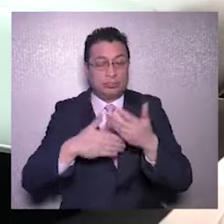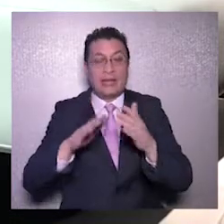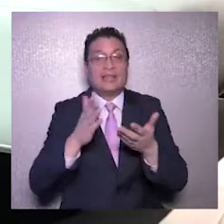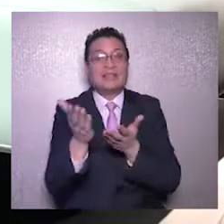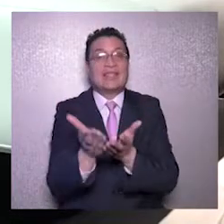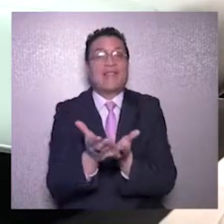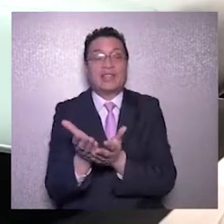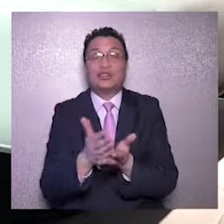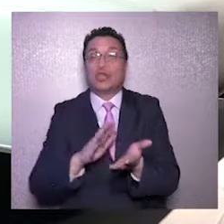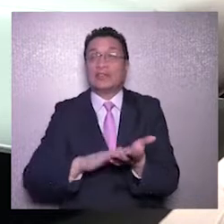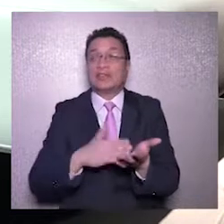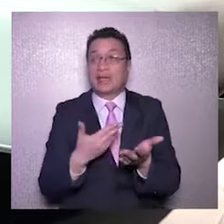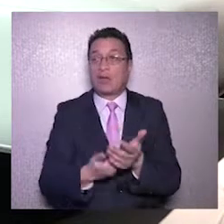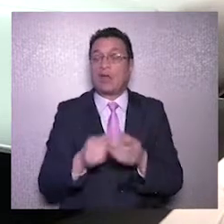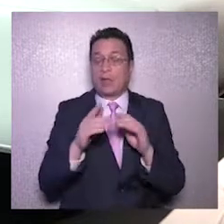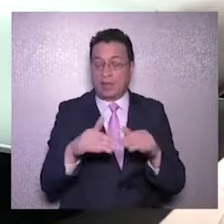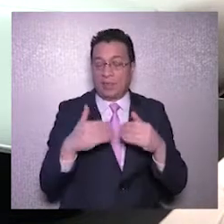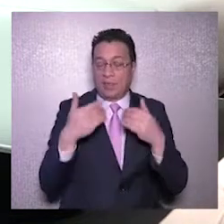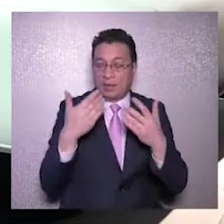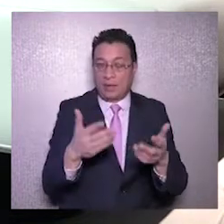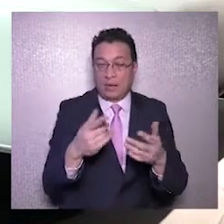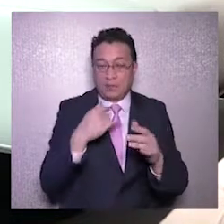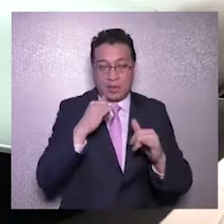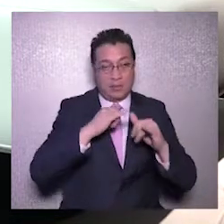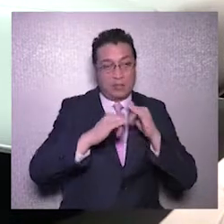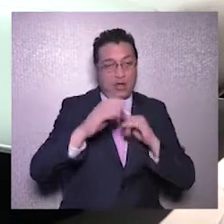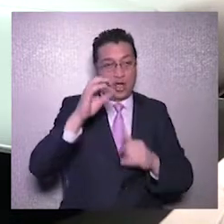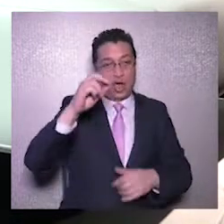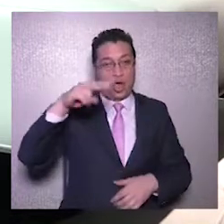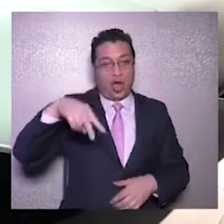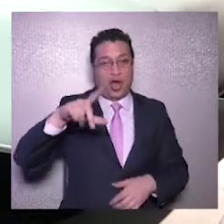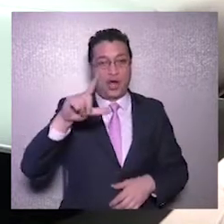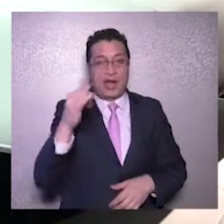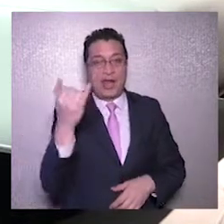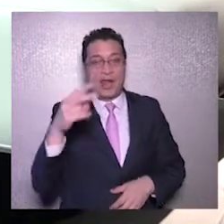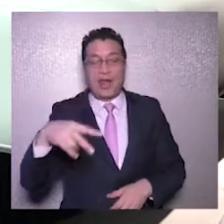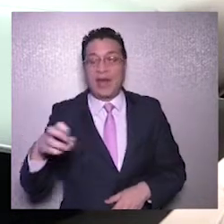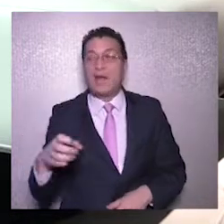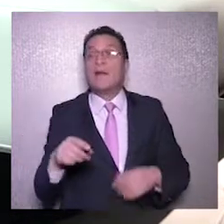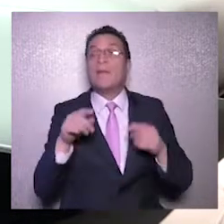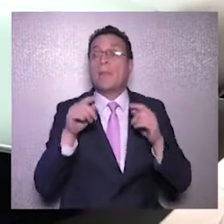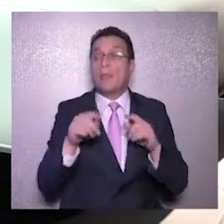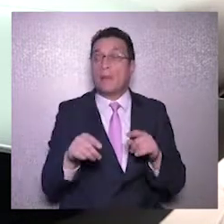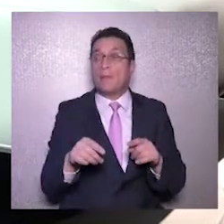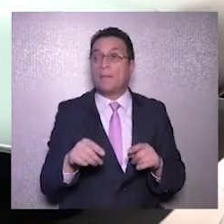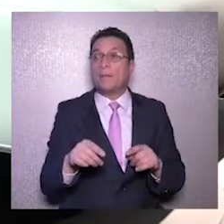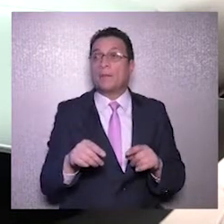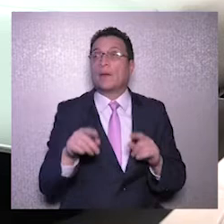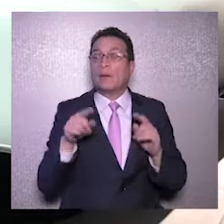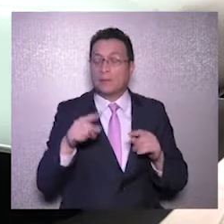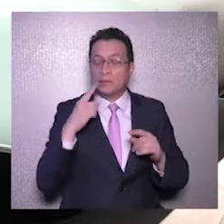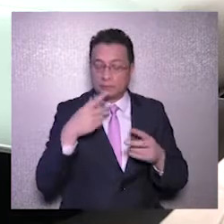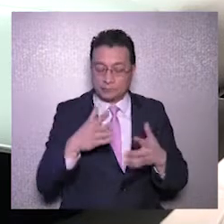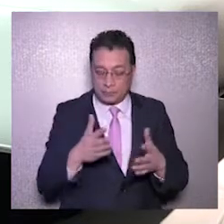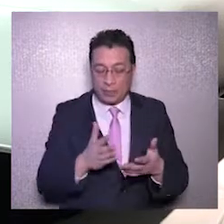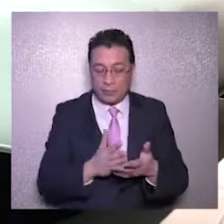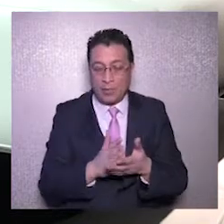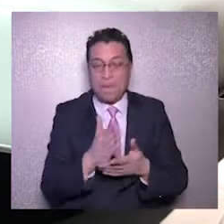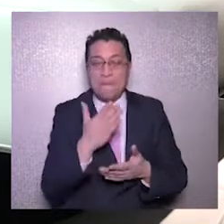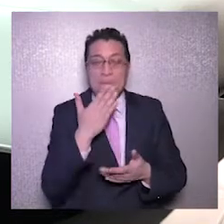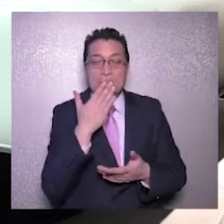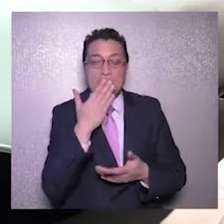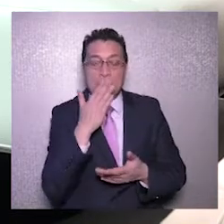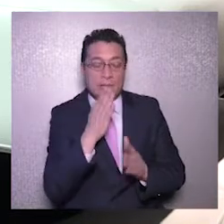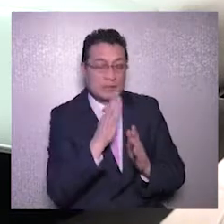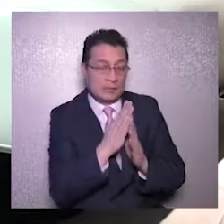para generar un sistema de atención en línea. Esto se ha ido haciendo y perfeccionando, pero a una